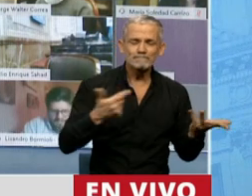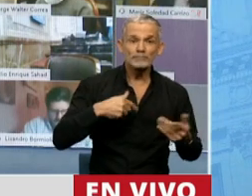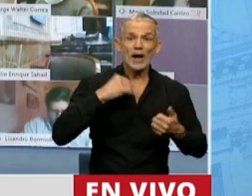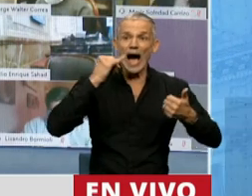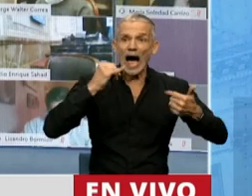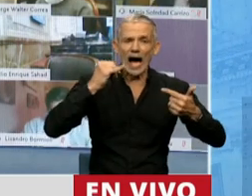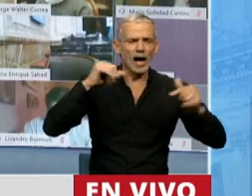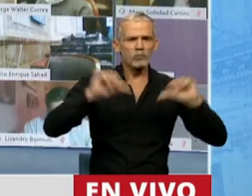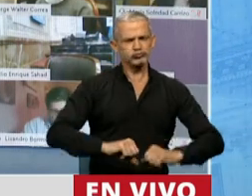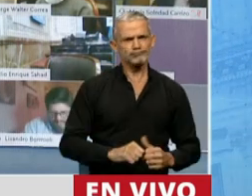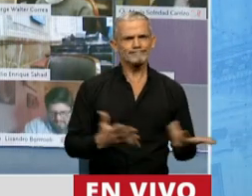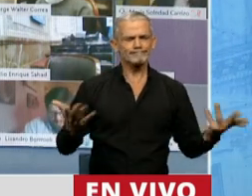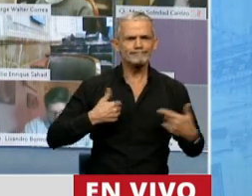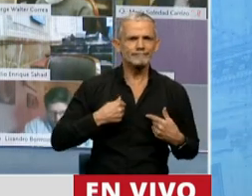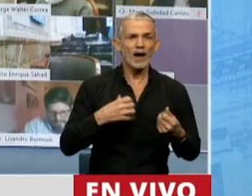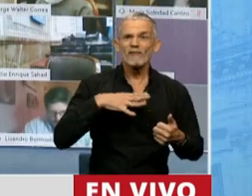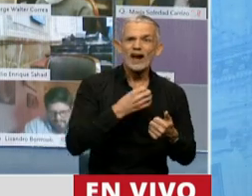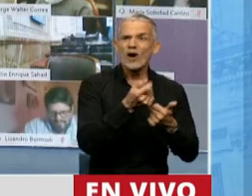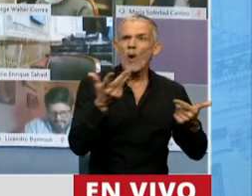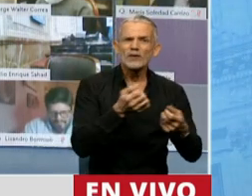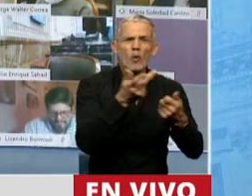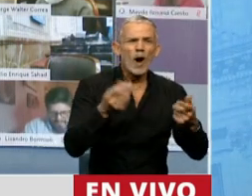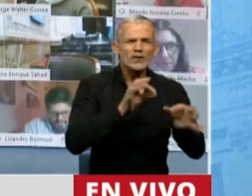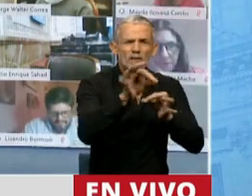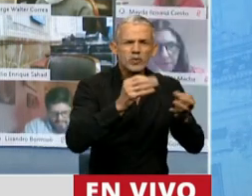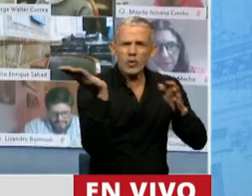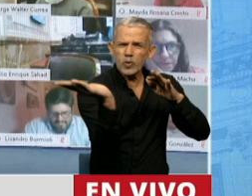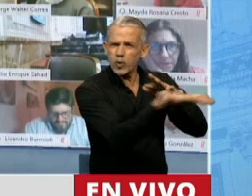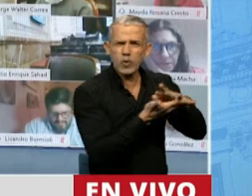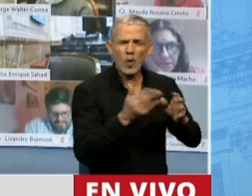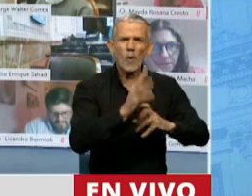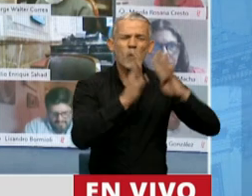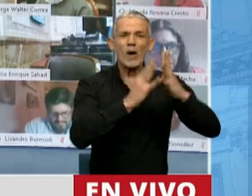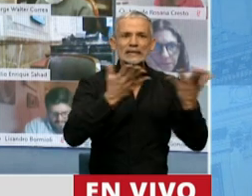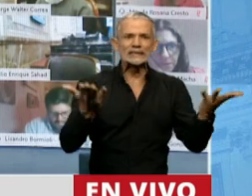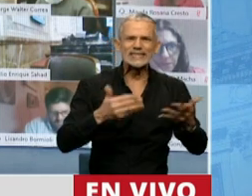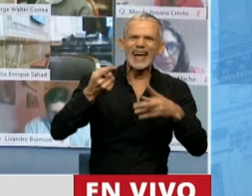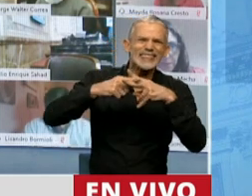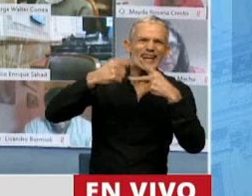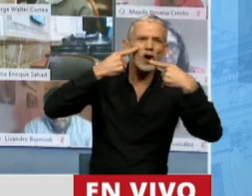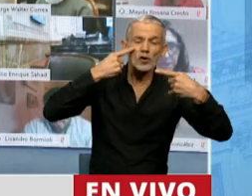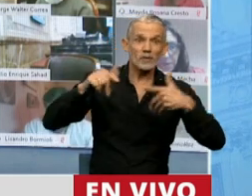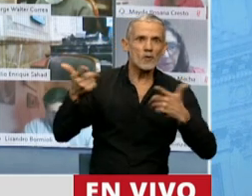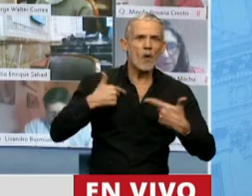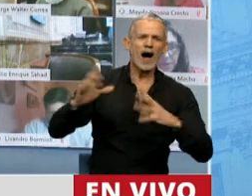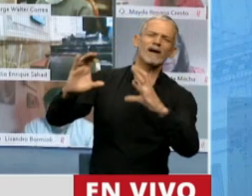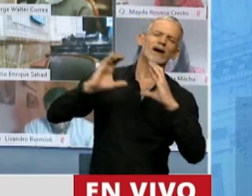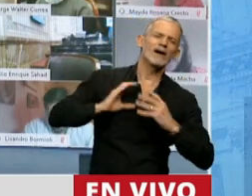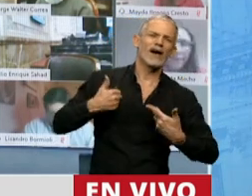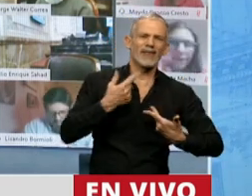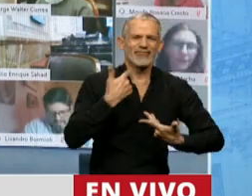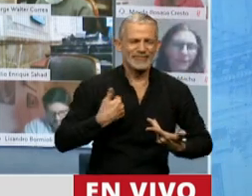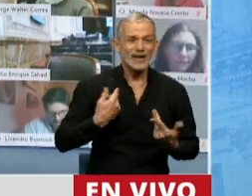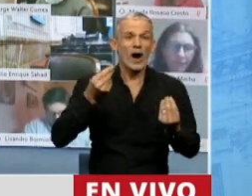argumento Cuando no tenemos las cifras sobre las hectáreas deforestadas o sea el conocimiento técnico esto es escazú